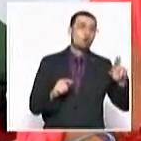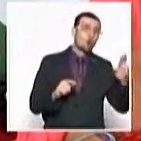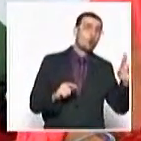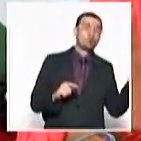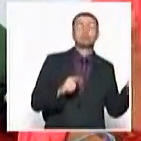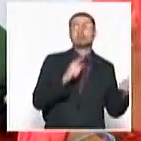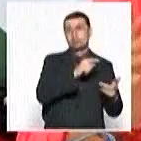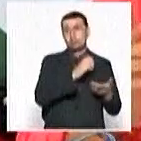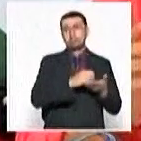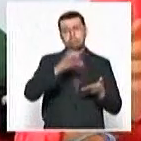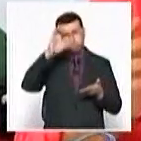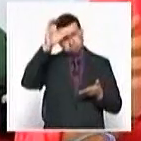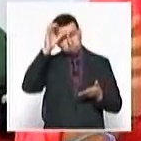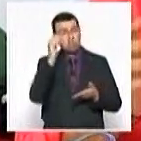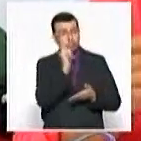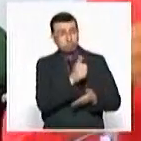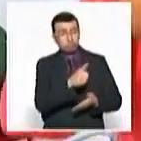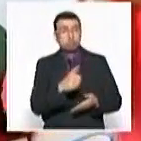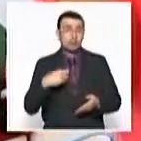subjetiva.